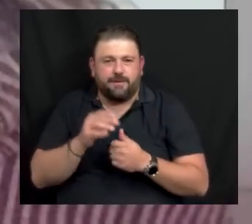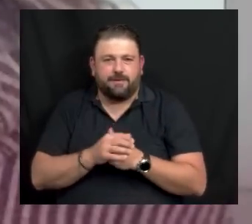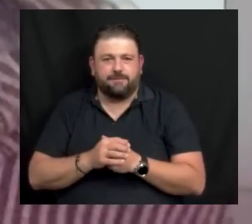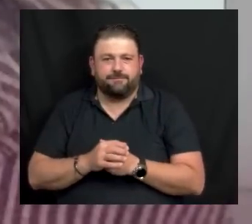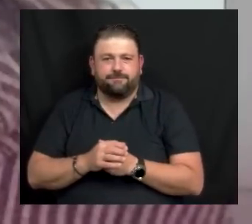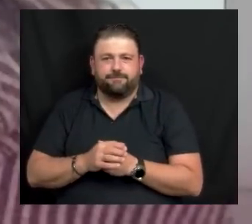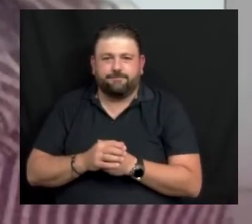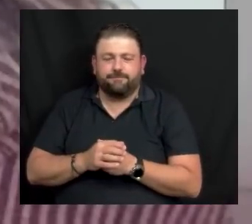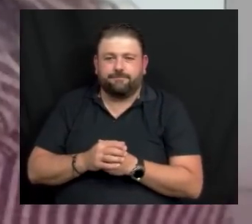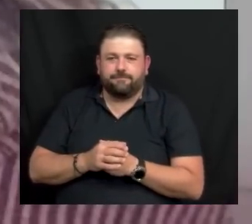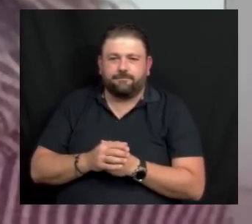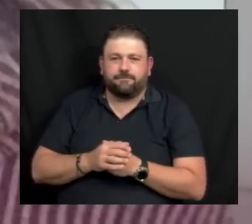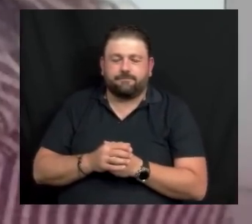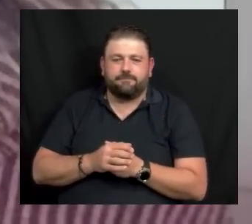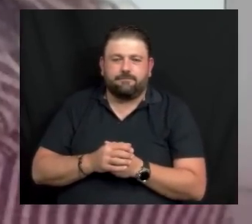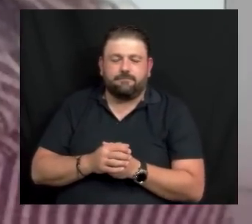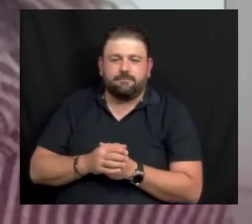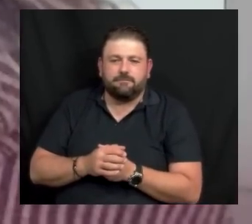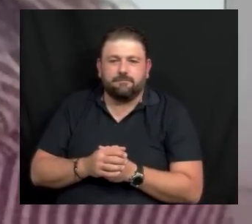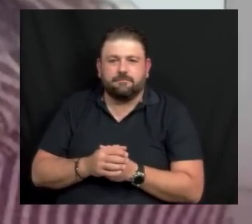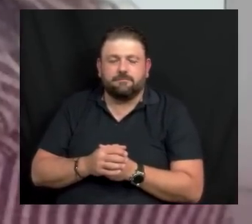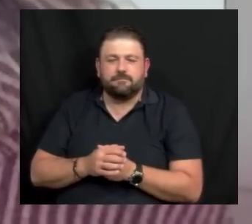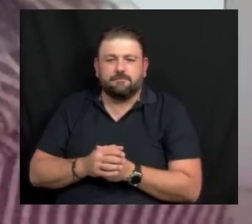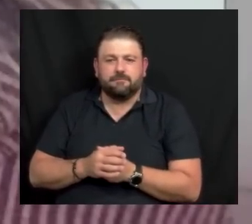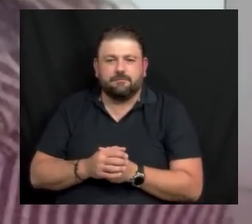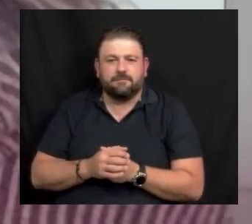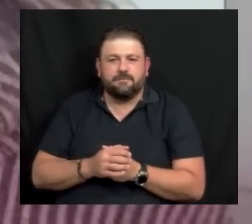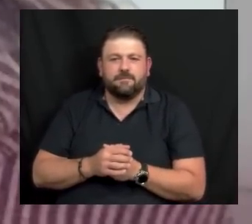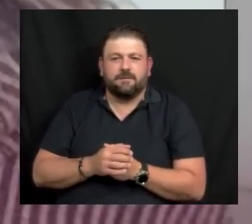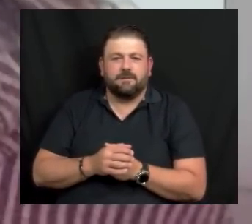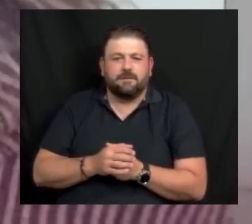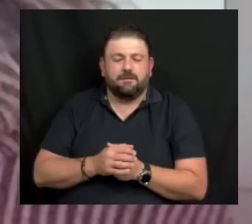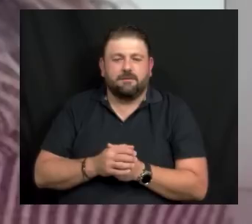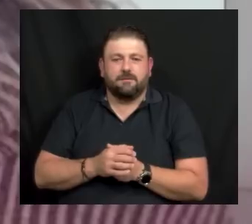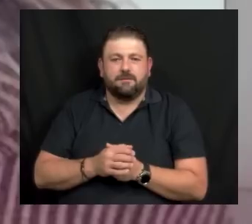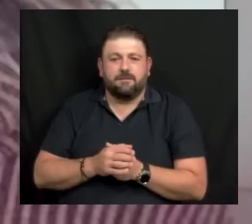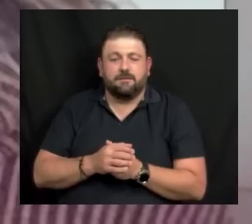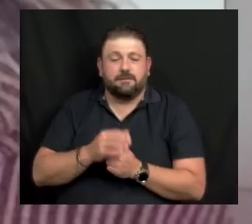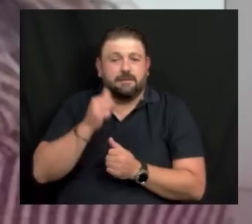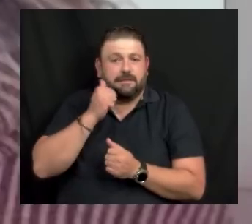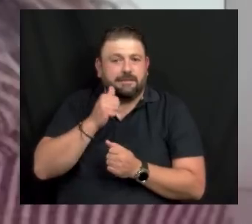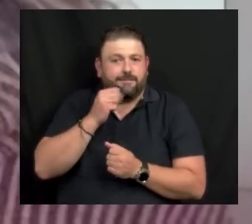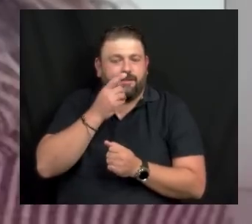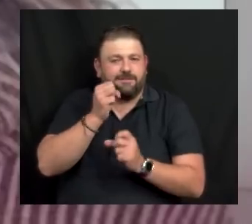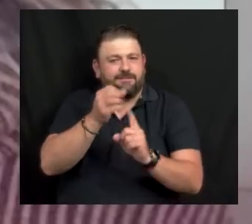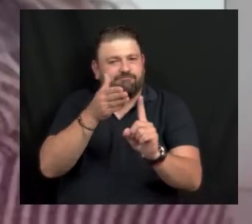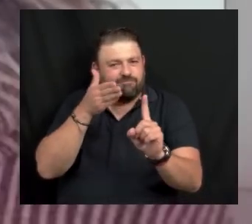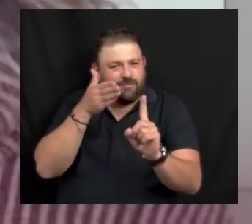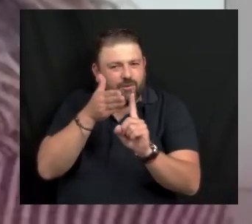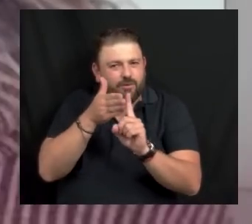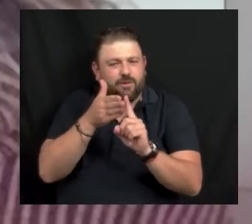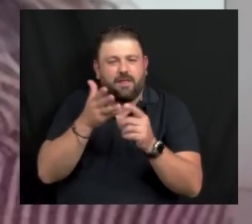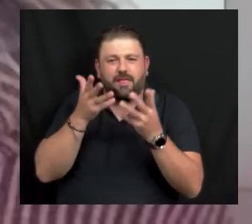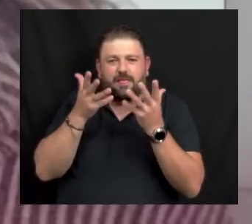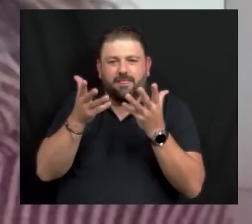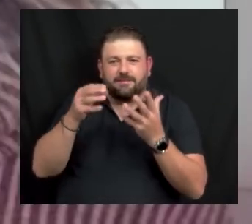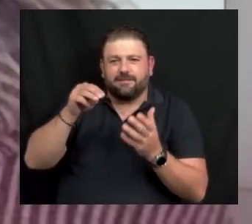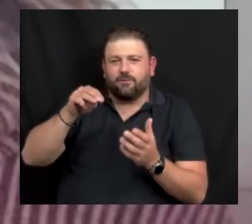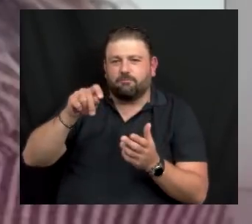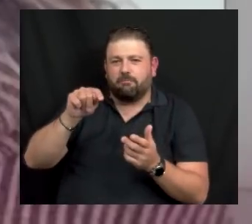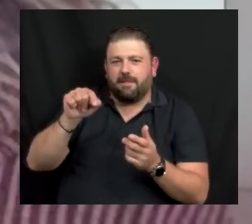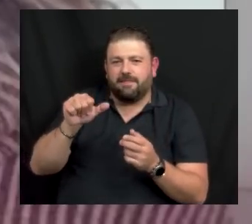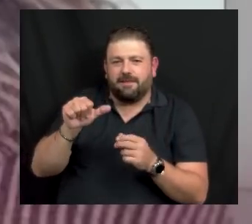principio. Me puse también tareas diarias o metas diarias en el proceso y de